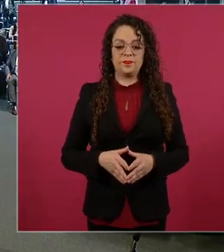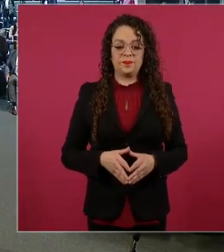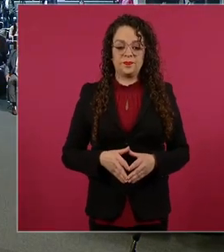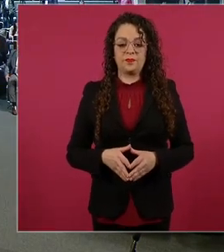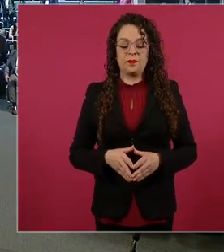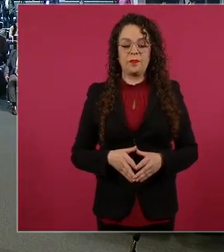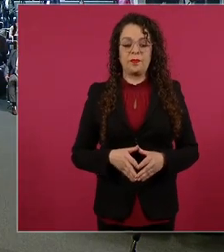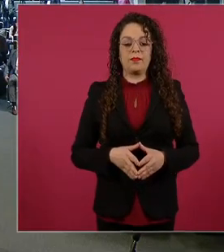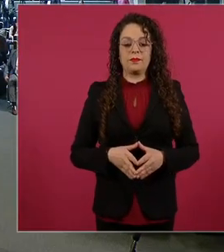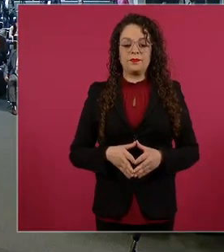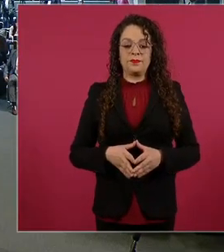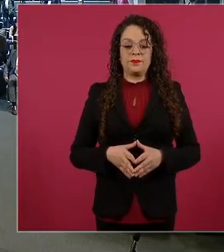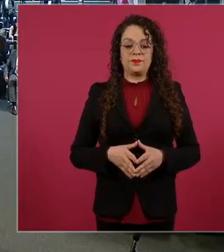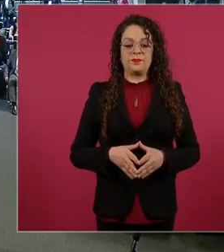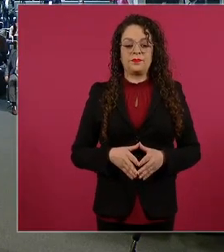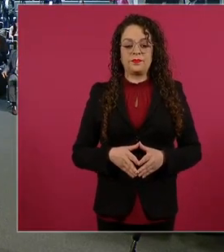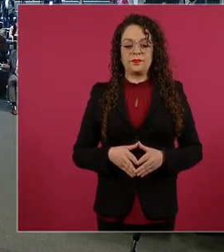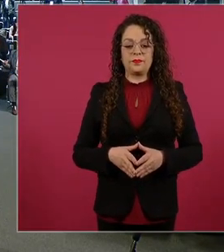sí